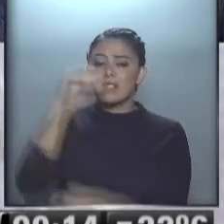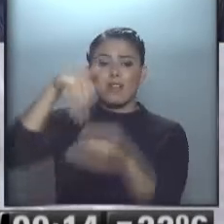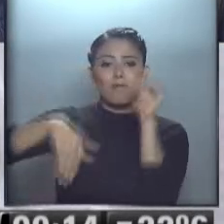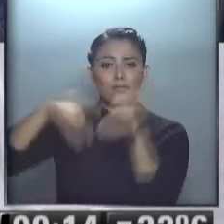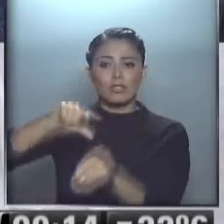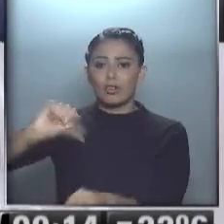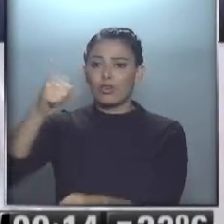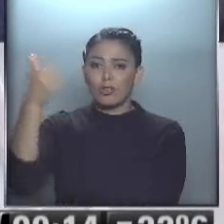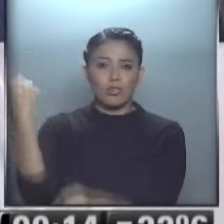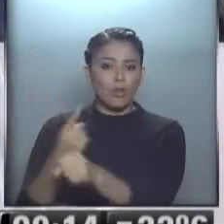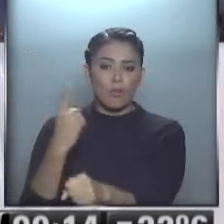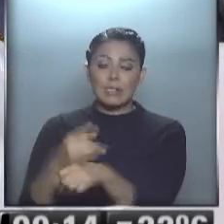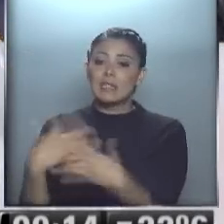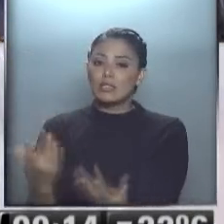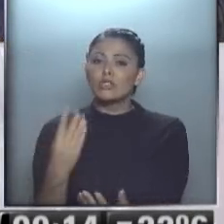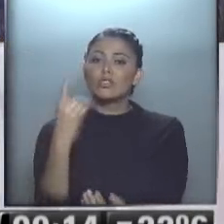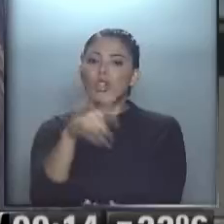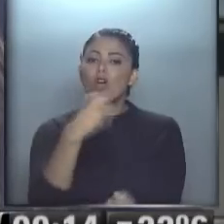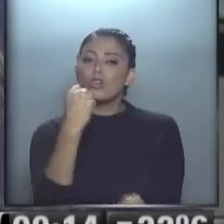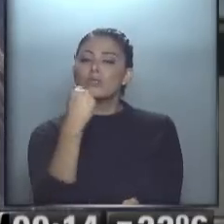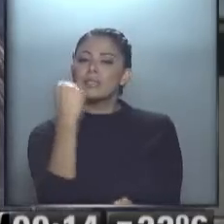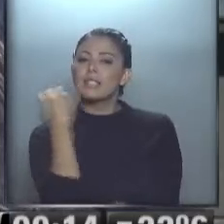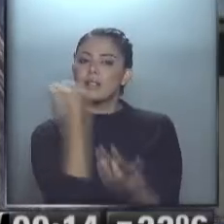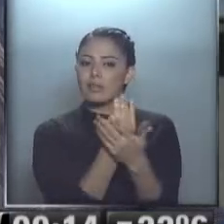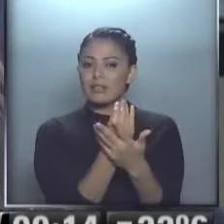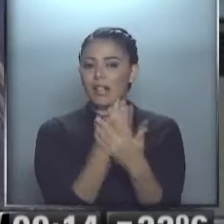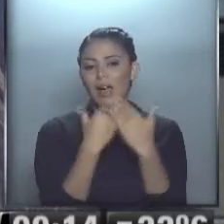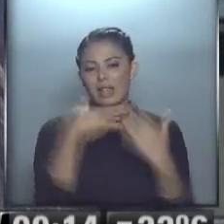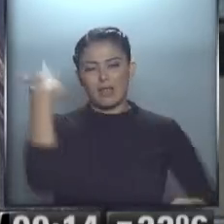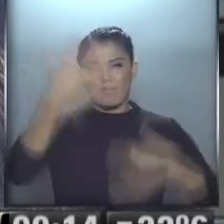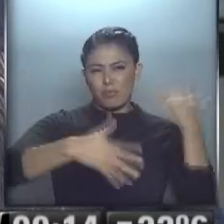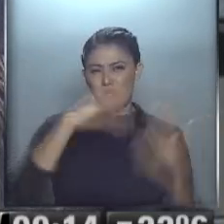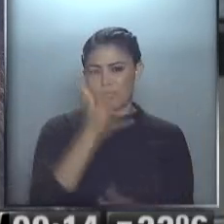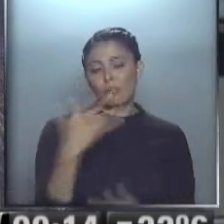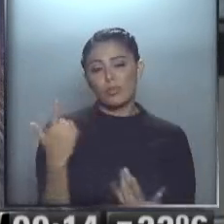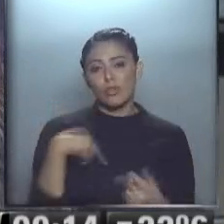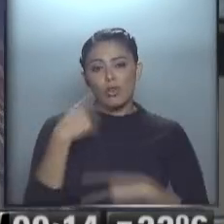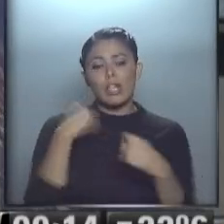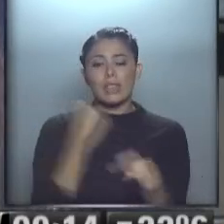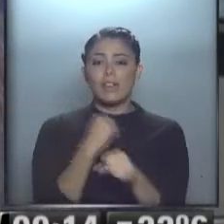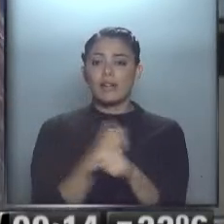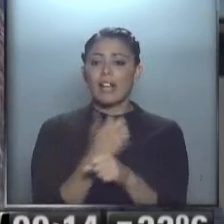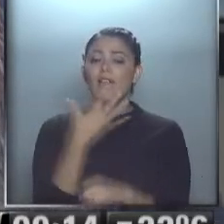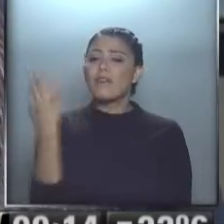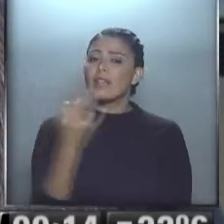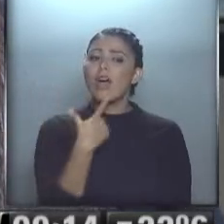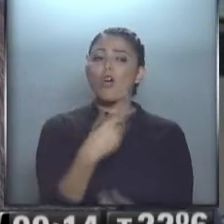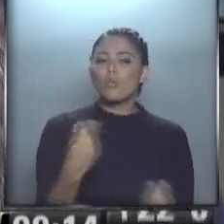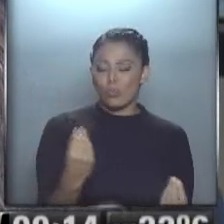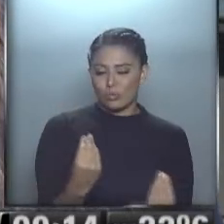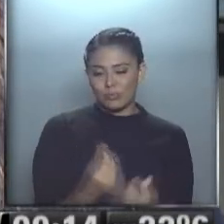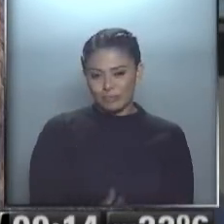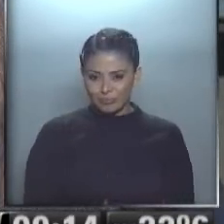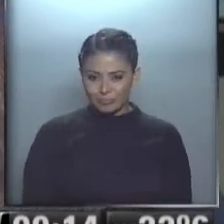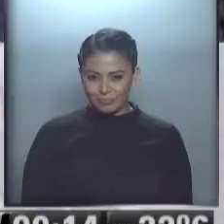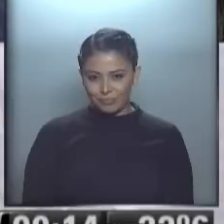quieren recuperarla por el área de la desestabilización bien estaremos aquí trabajando para ver qué tan cierto hay de un lado y qué tan cierto hay